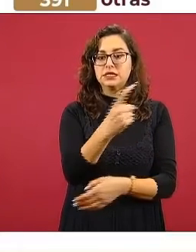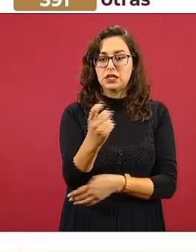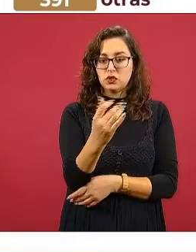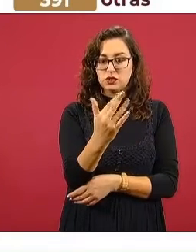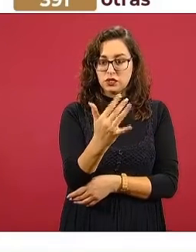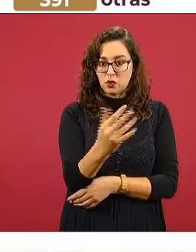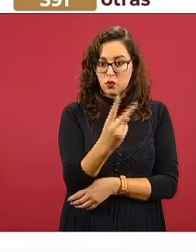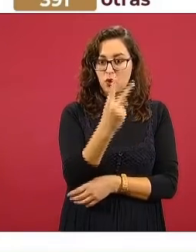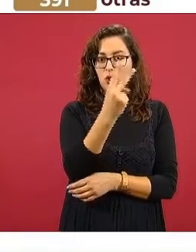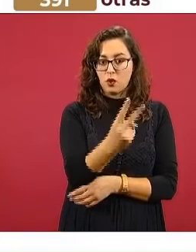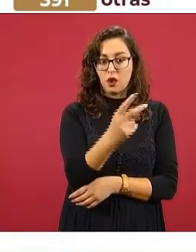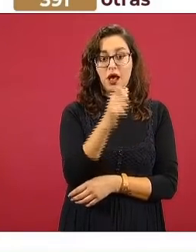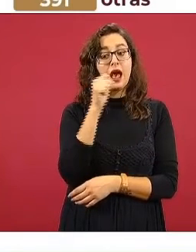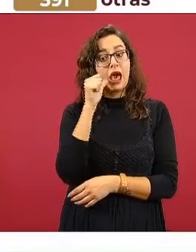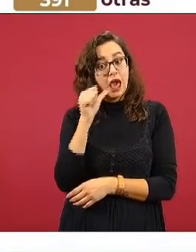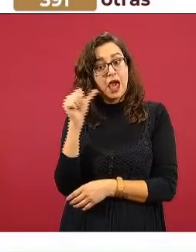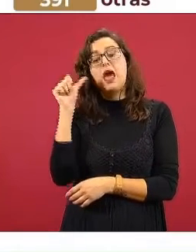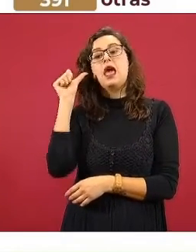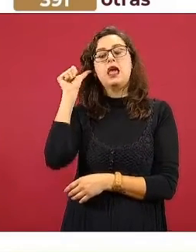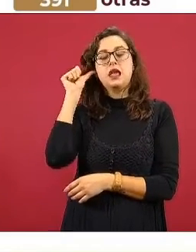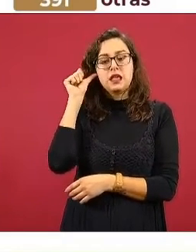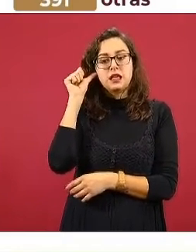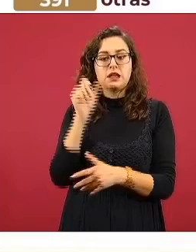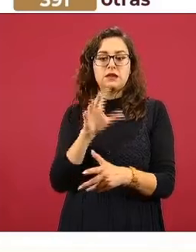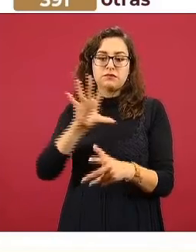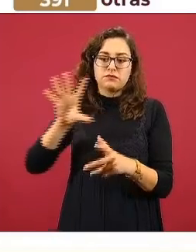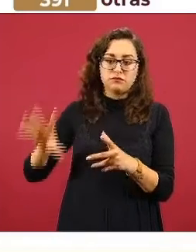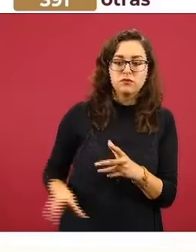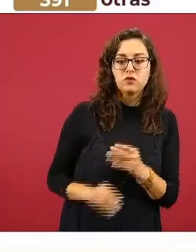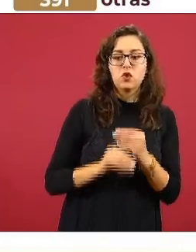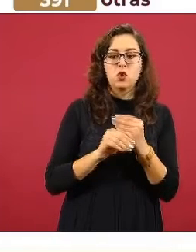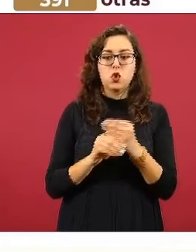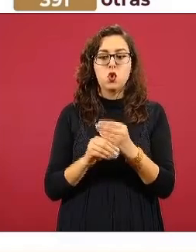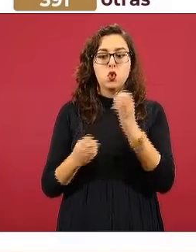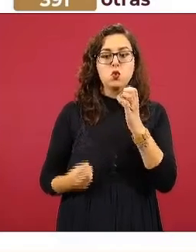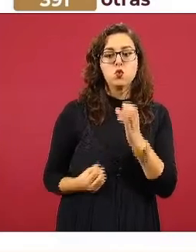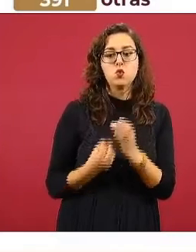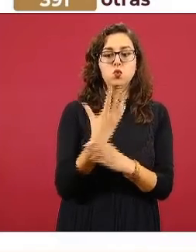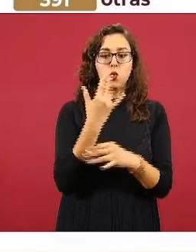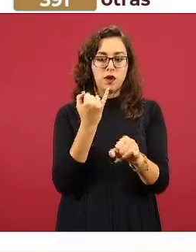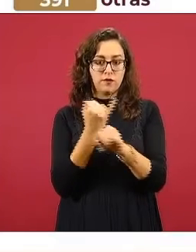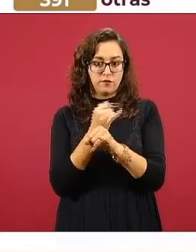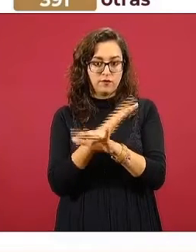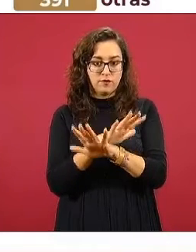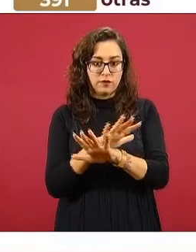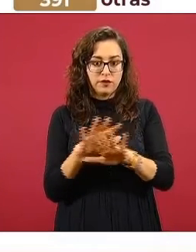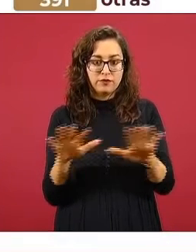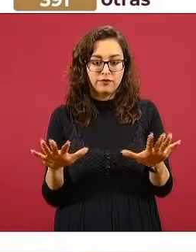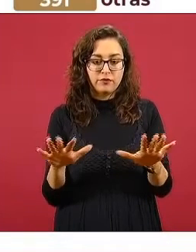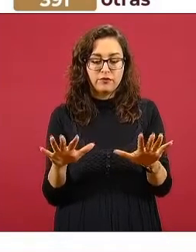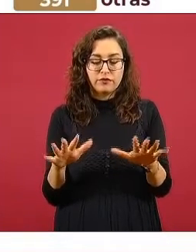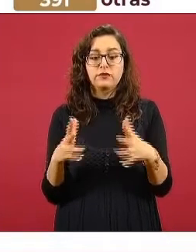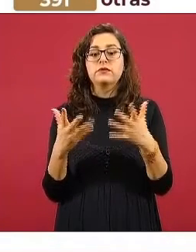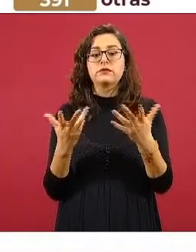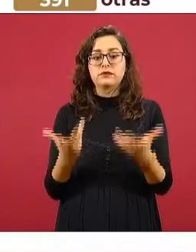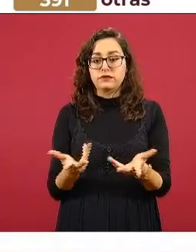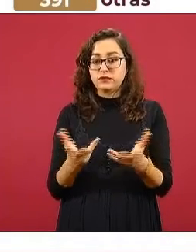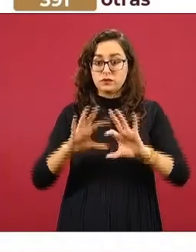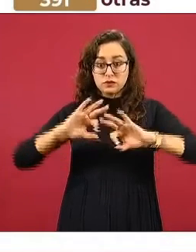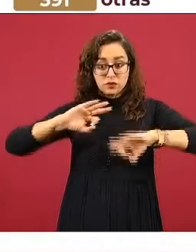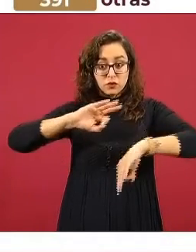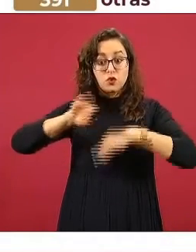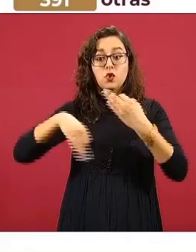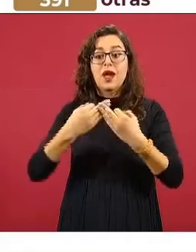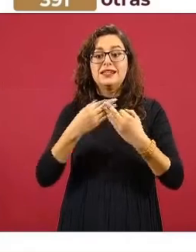1.060.152. El día de ayer se actualiza la cifra, es decir, se da nuevamente la cifra de casos acumulados, ahora integrando todos